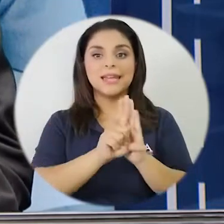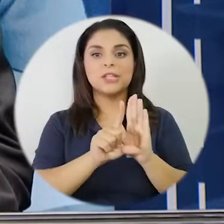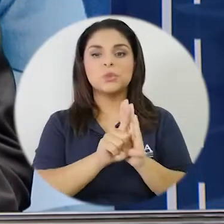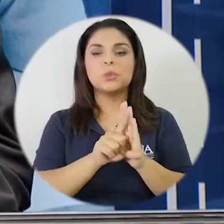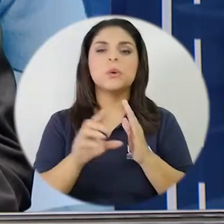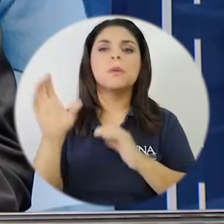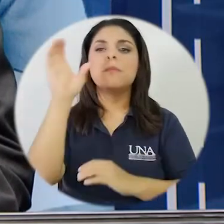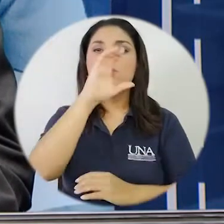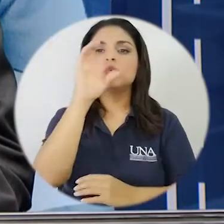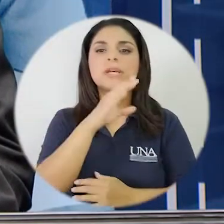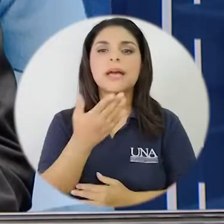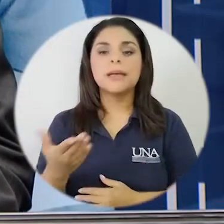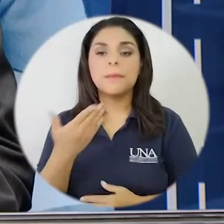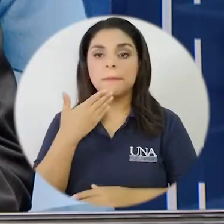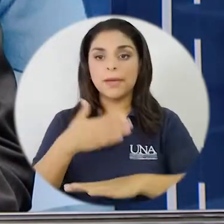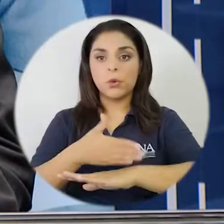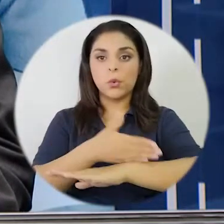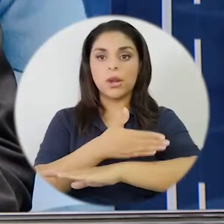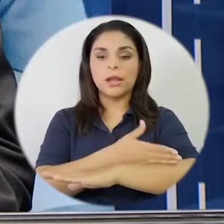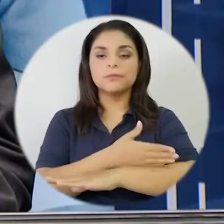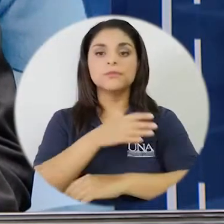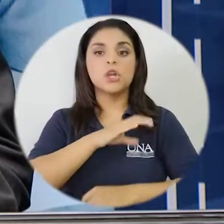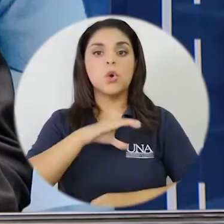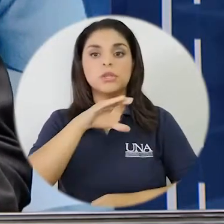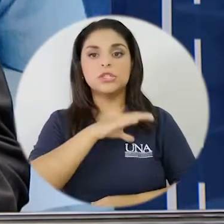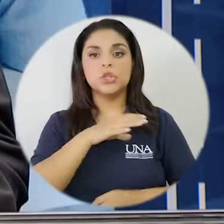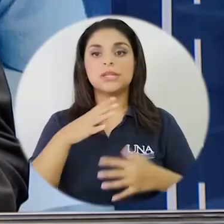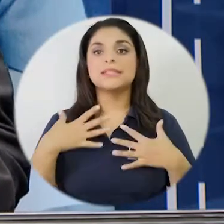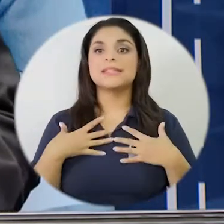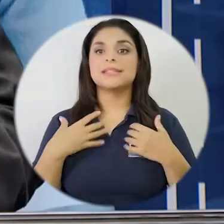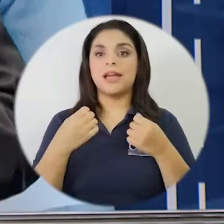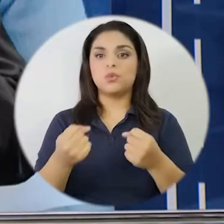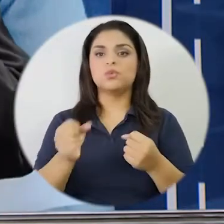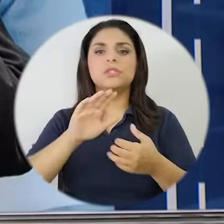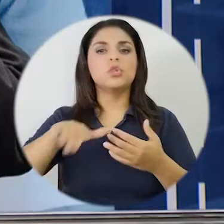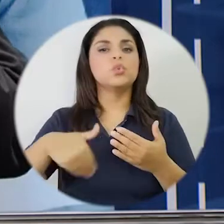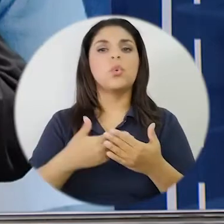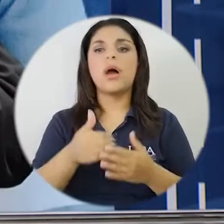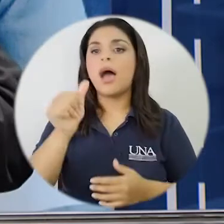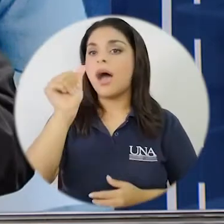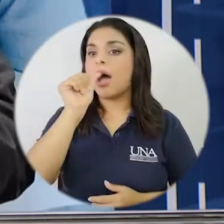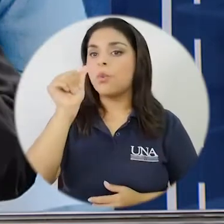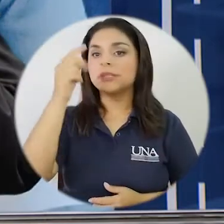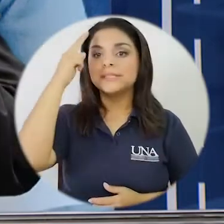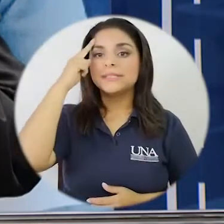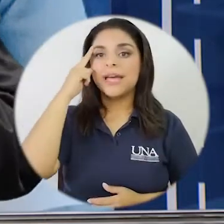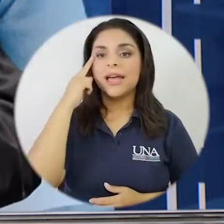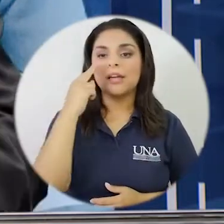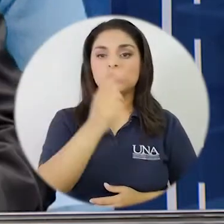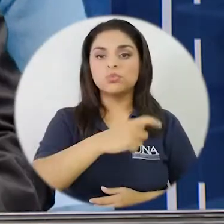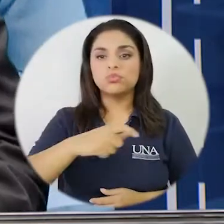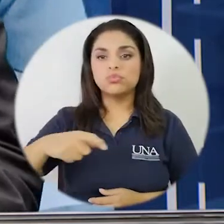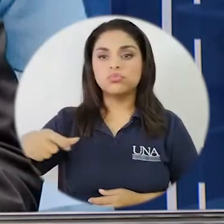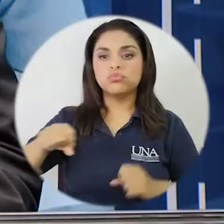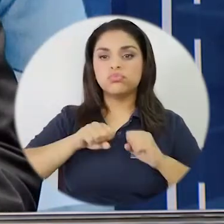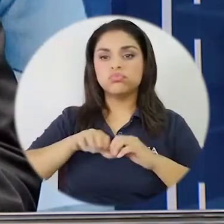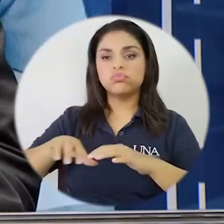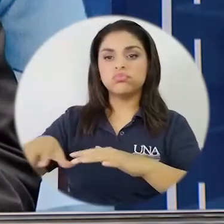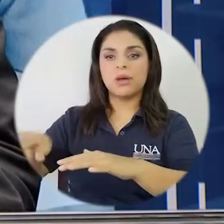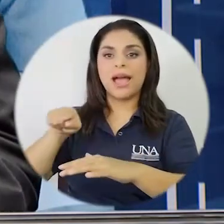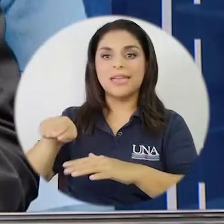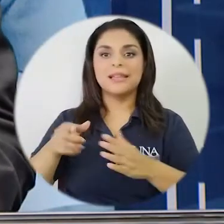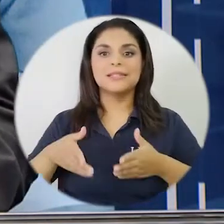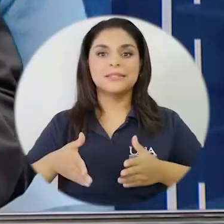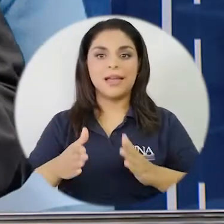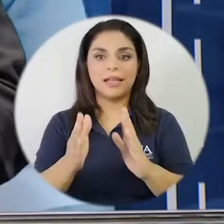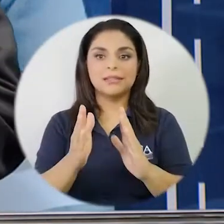Con este decreto más bien lo que se busca es mejorar las condiciones sanitarias de todas las aguas negras, todo lo que iba en ese momento